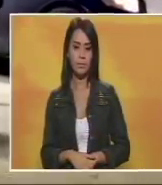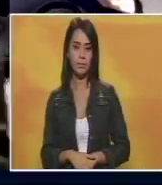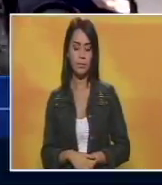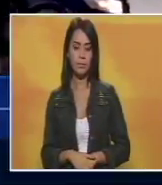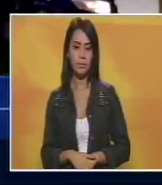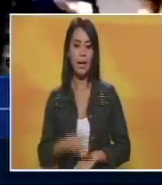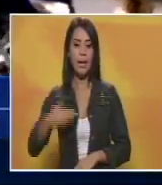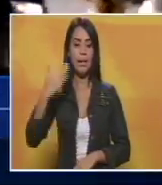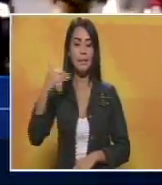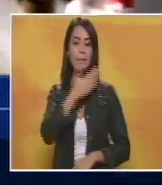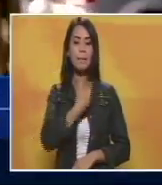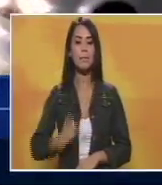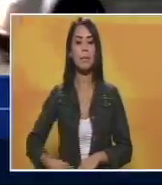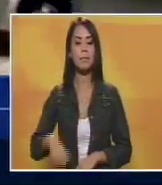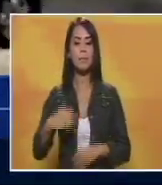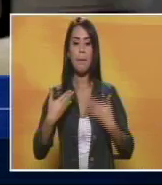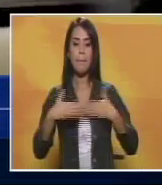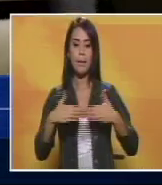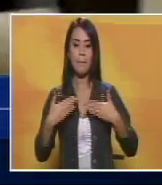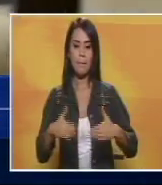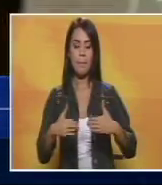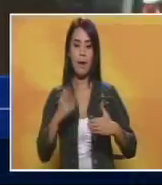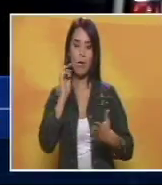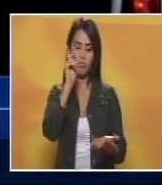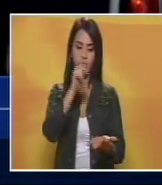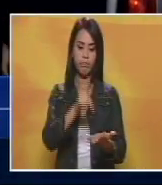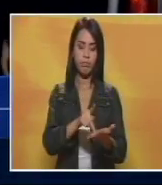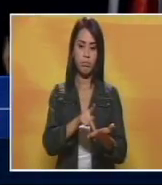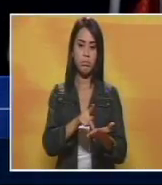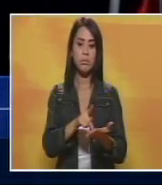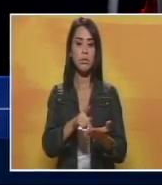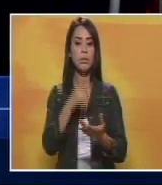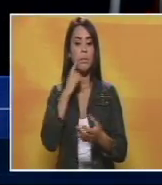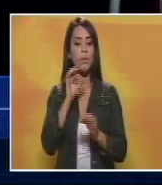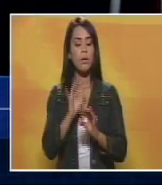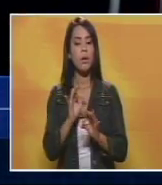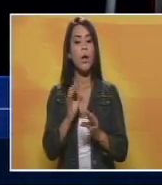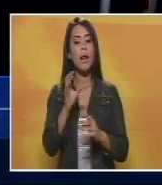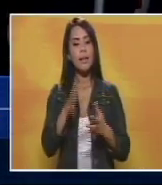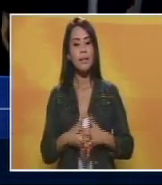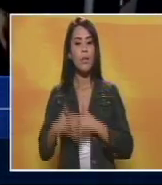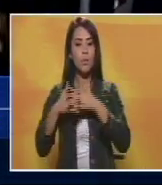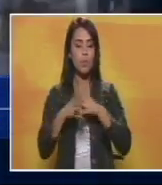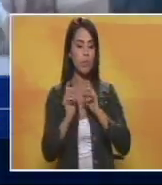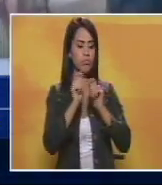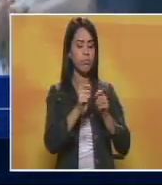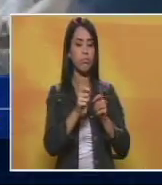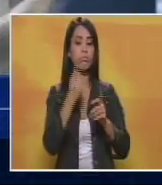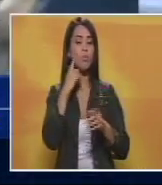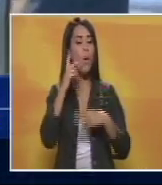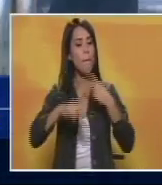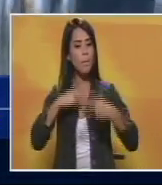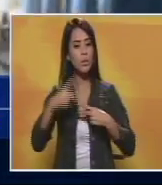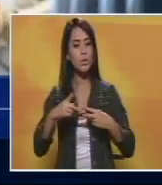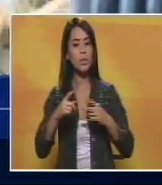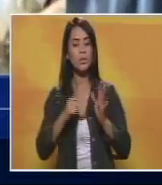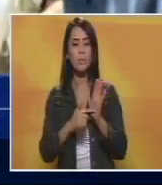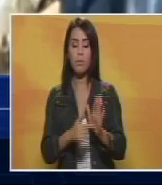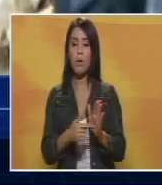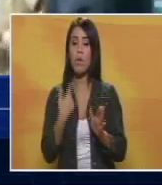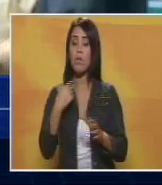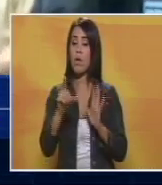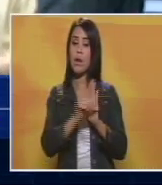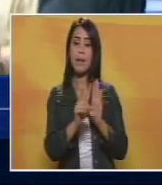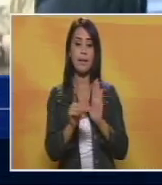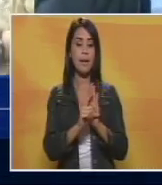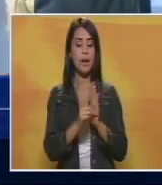El expresidente de Panamá, Ricardo Martinelli, llegó a su país tras ser extraditado por Estados Unidos para enfrentar un proceso por escuchas ilegales